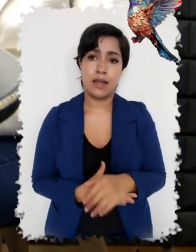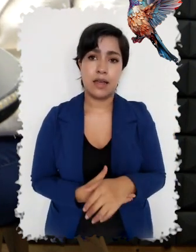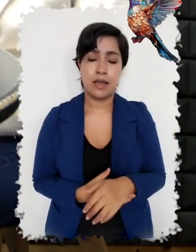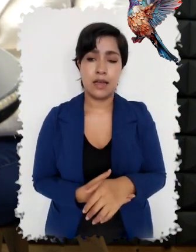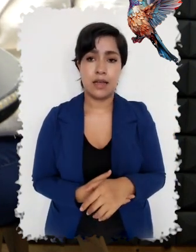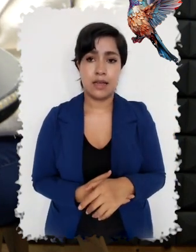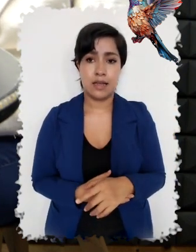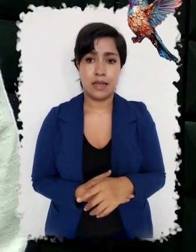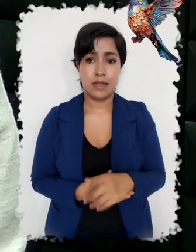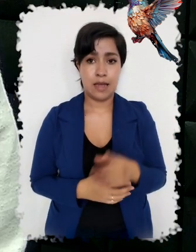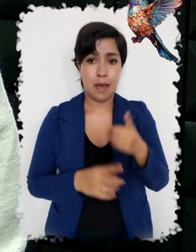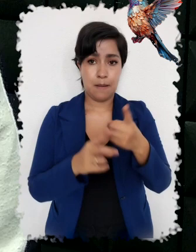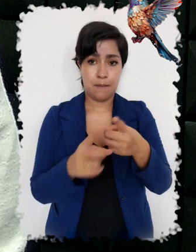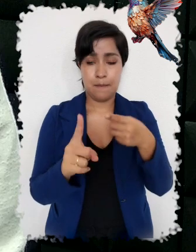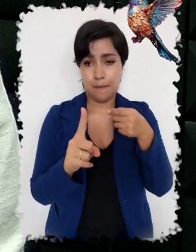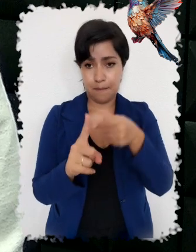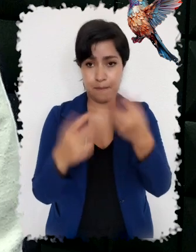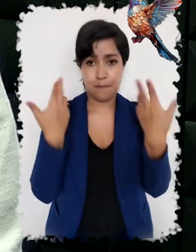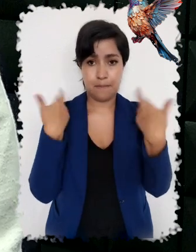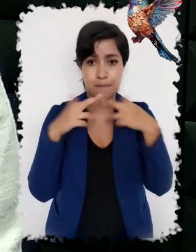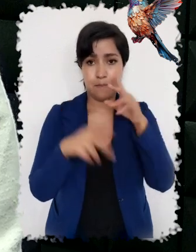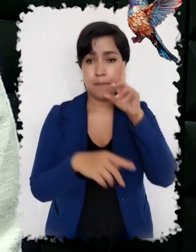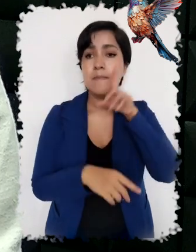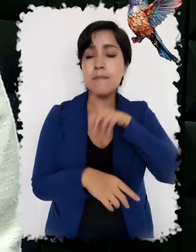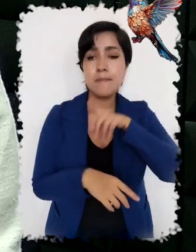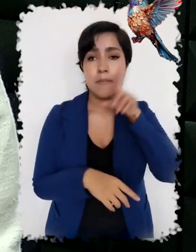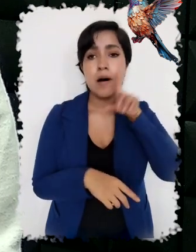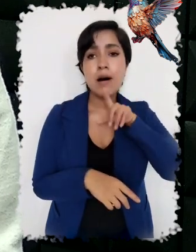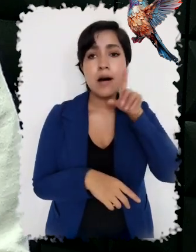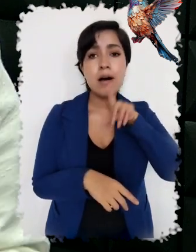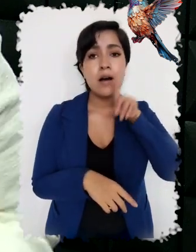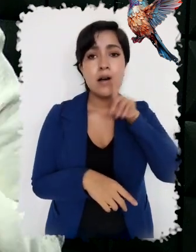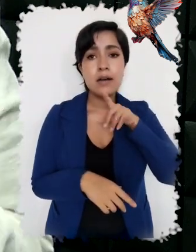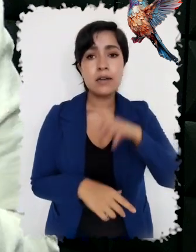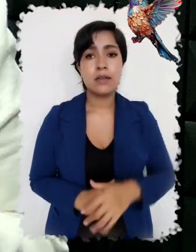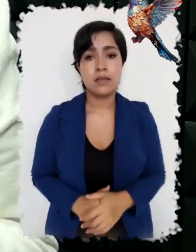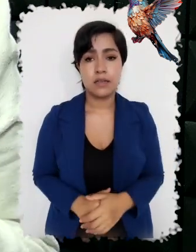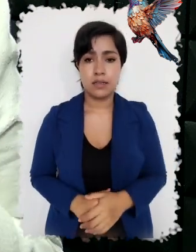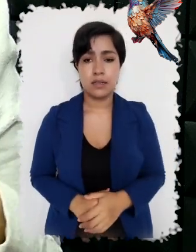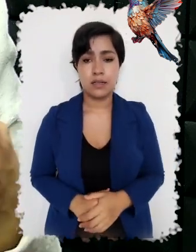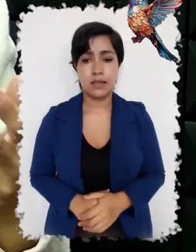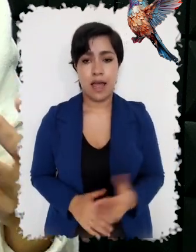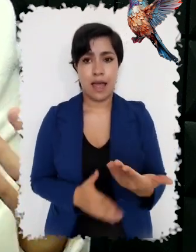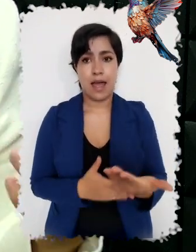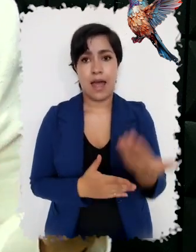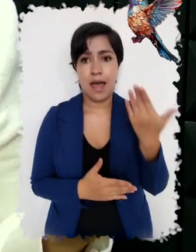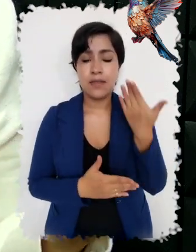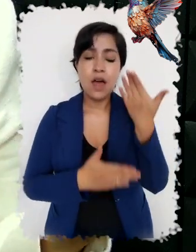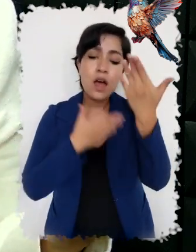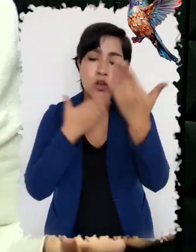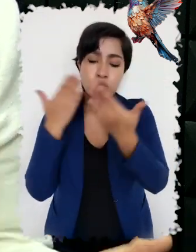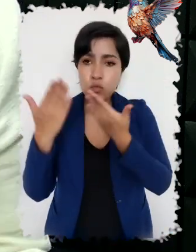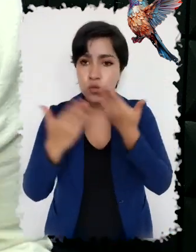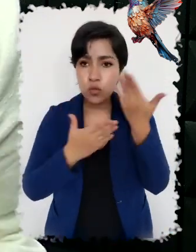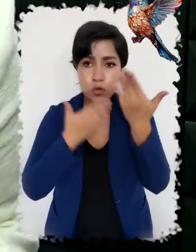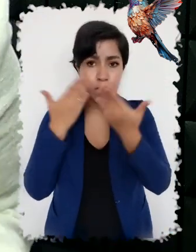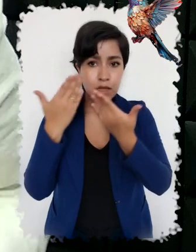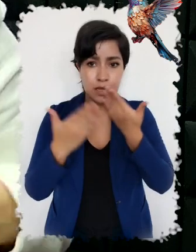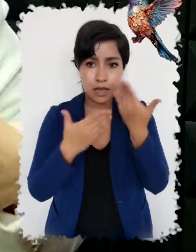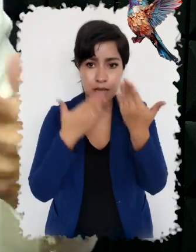eh ella Este ella se se se